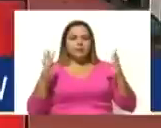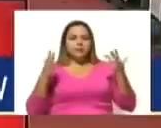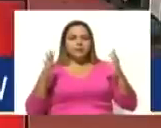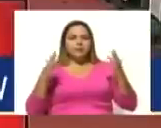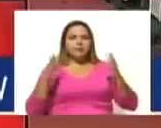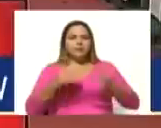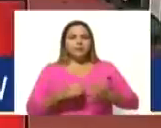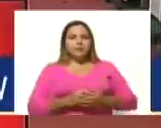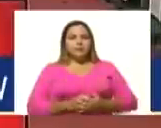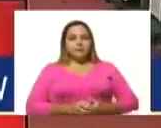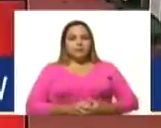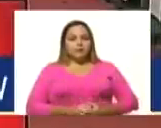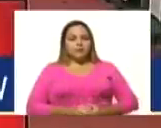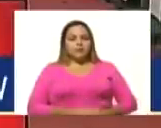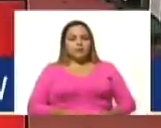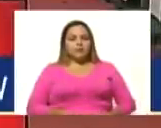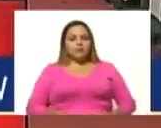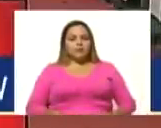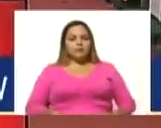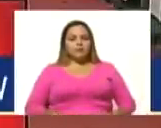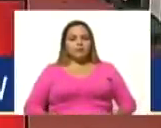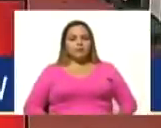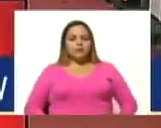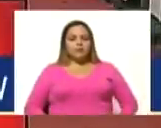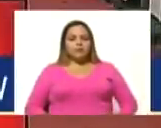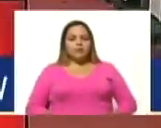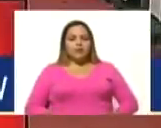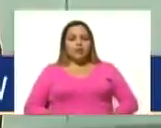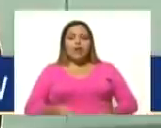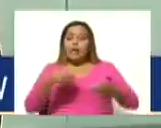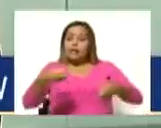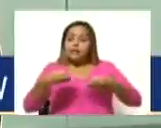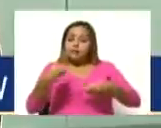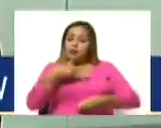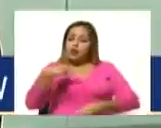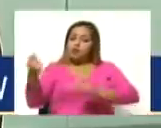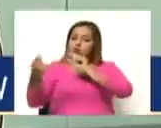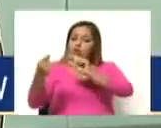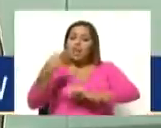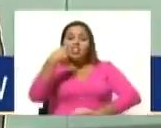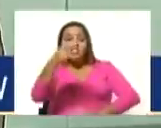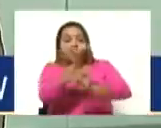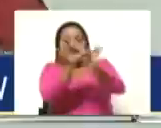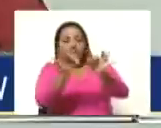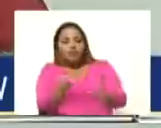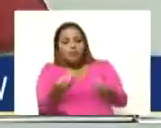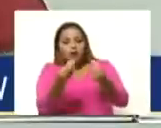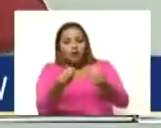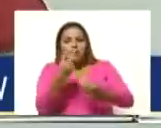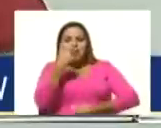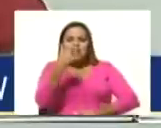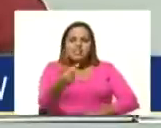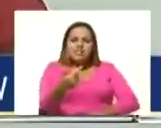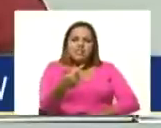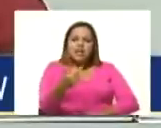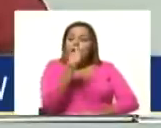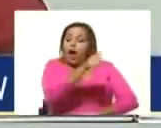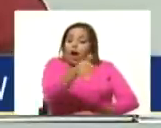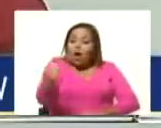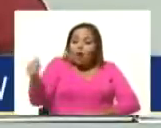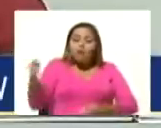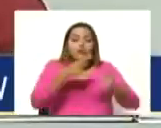Cada vez que nosotros hablamos, ellos hablan de su modelo y ellos insisten con nuestras particularidades, o sea,